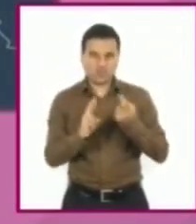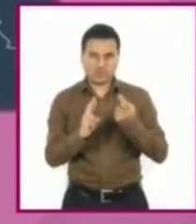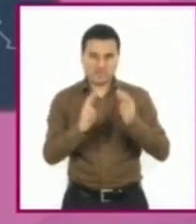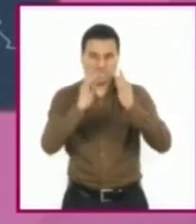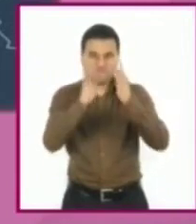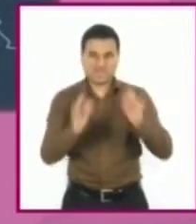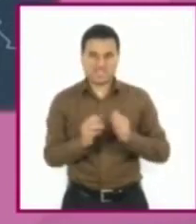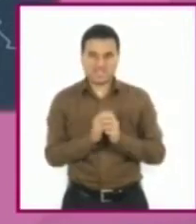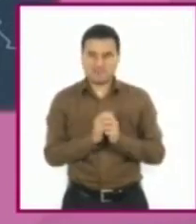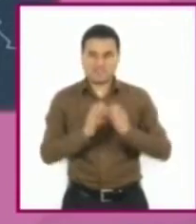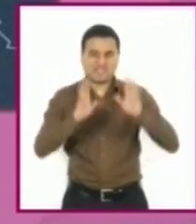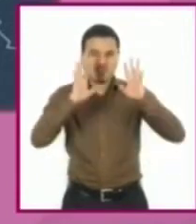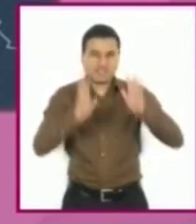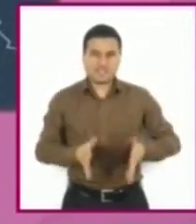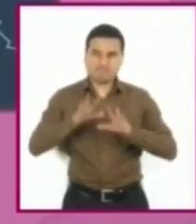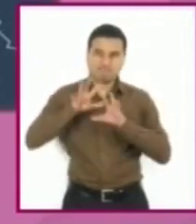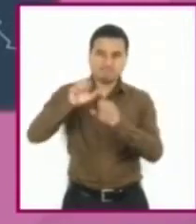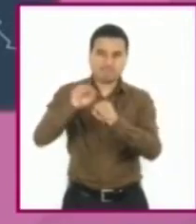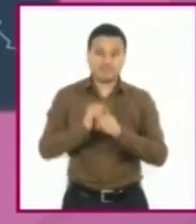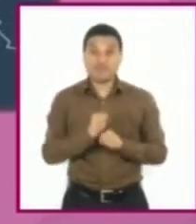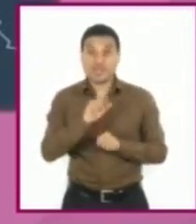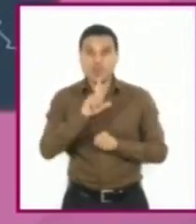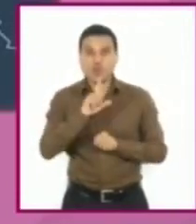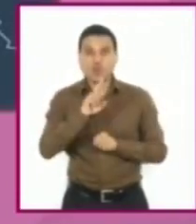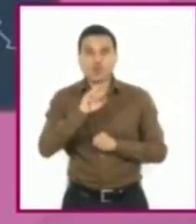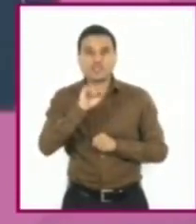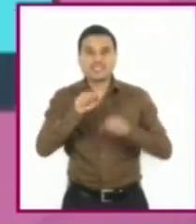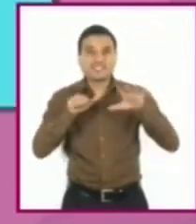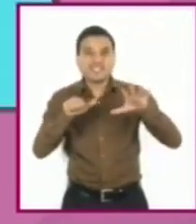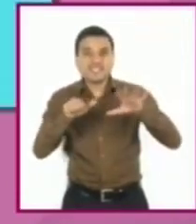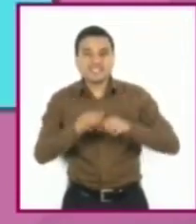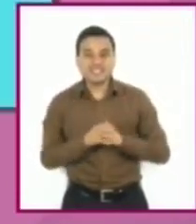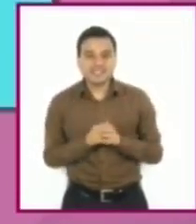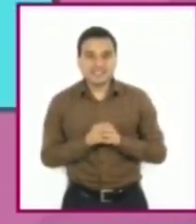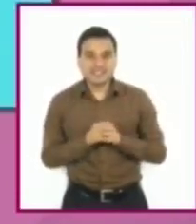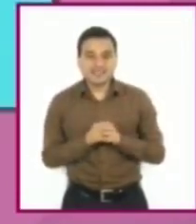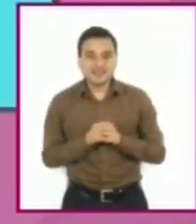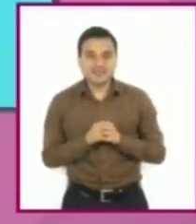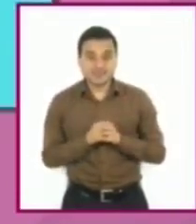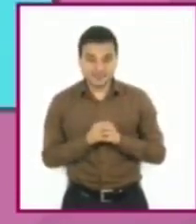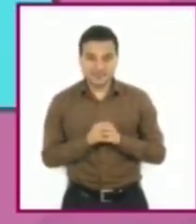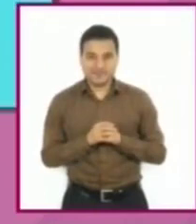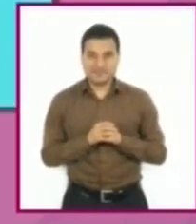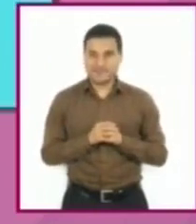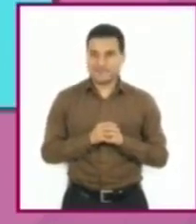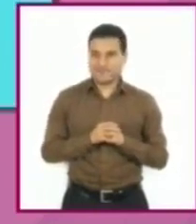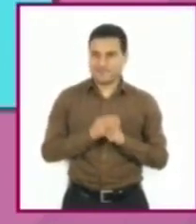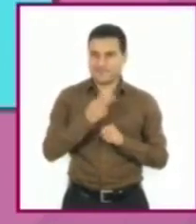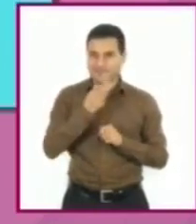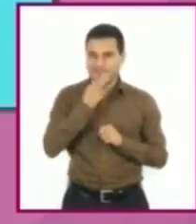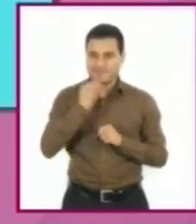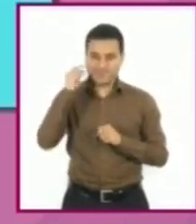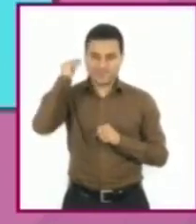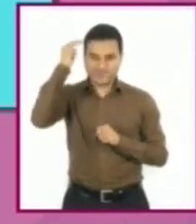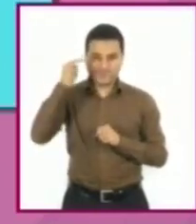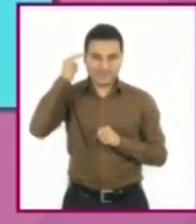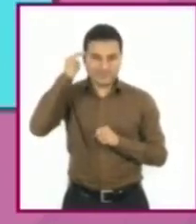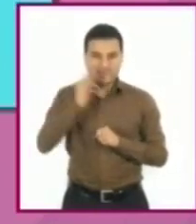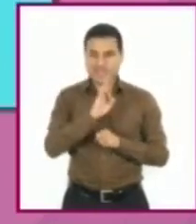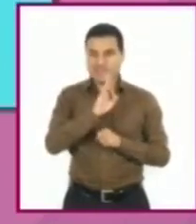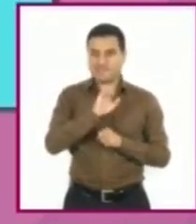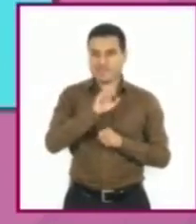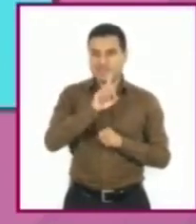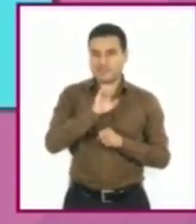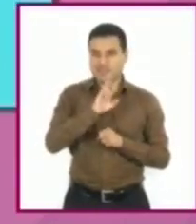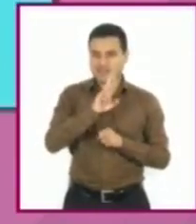franceses tomaron como prisionero a Luis XVI. Los monarcas Leopoldo II de Austria y Federico Guillermo de